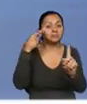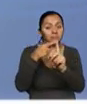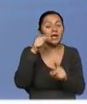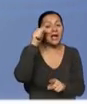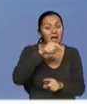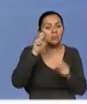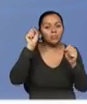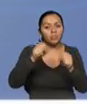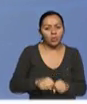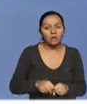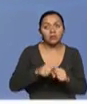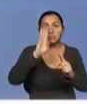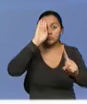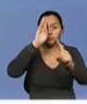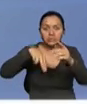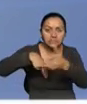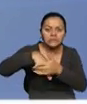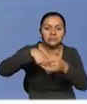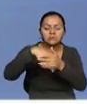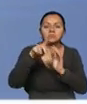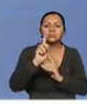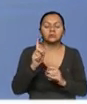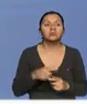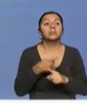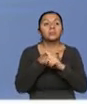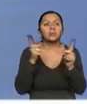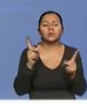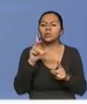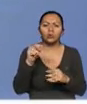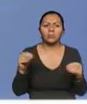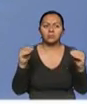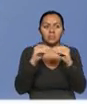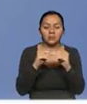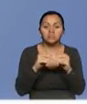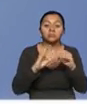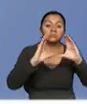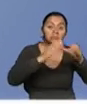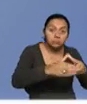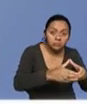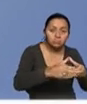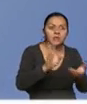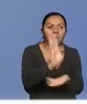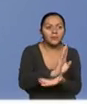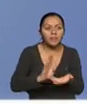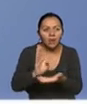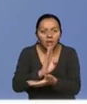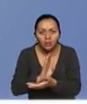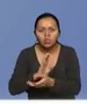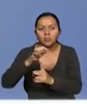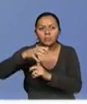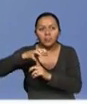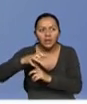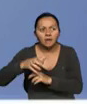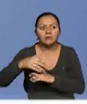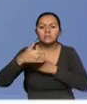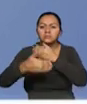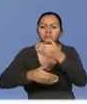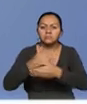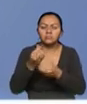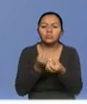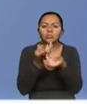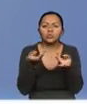ahí robarnos todo lo alcanzado. No lo lograrán. De cada esquina, de cada barrio, de cada